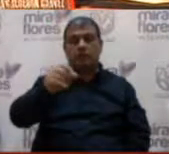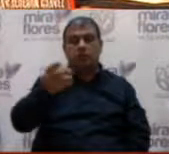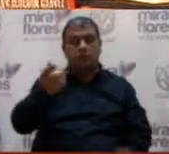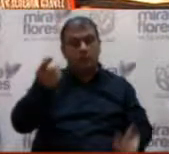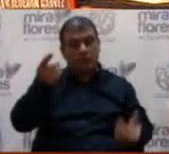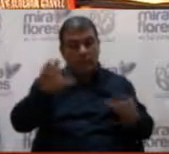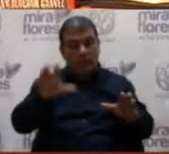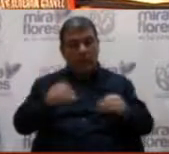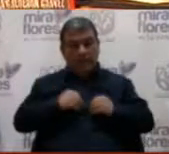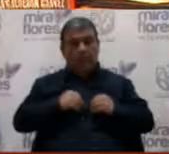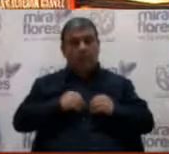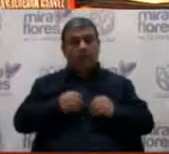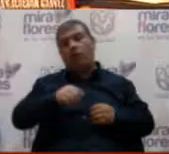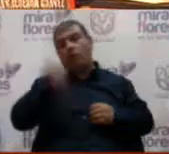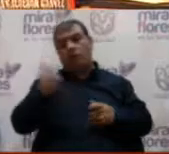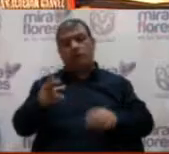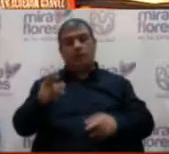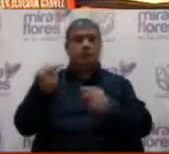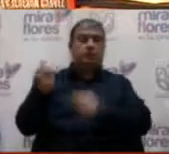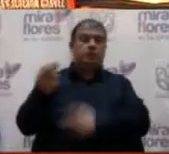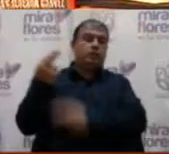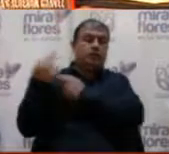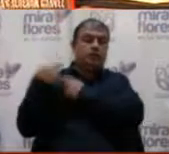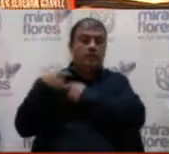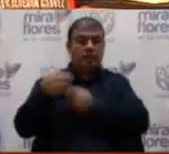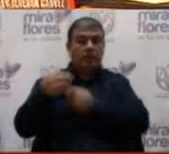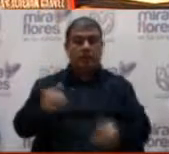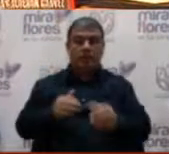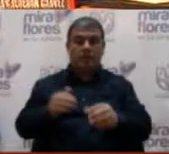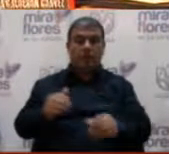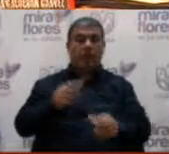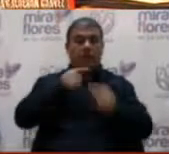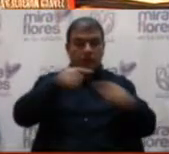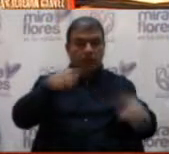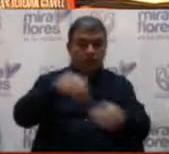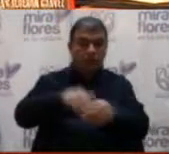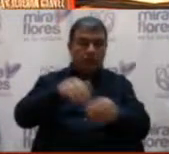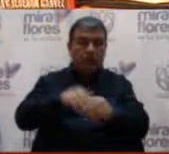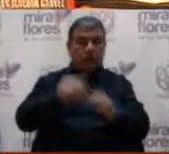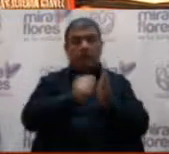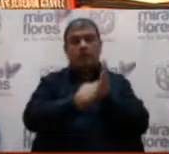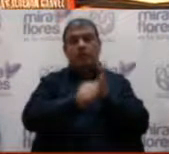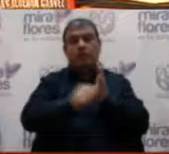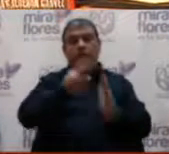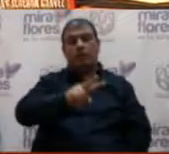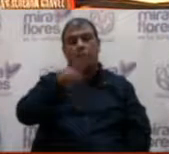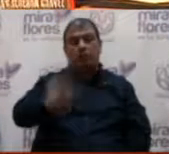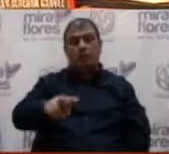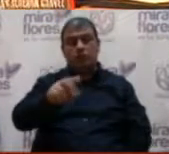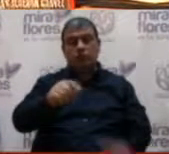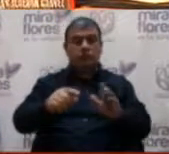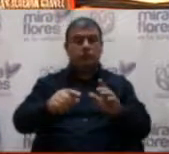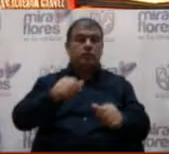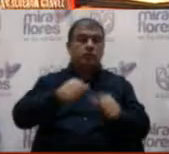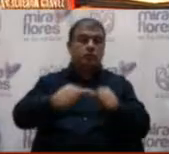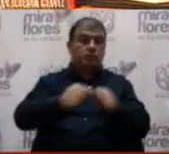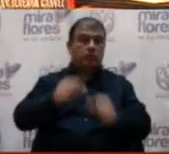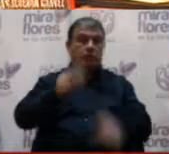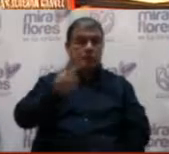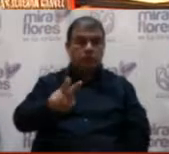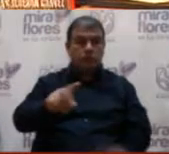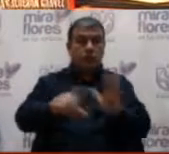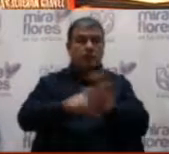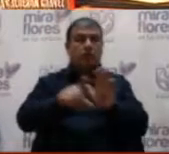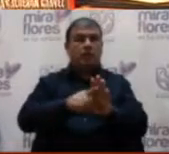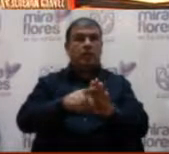causal de asunción de otro cargo proveniente de mandato popular contemplado en el artículo 22, numeral 2 de la Ley